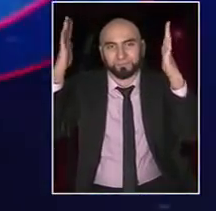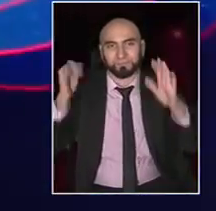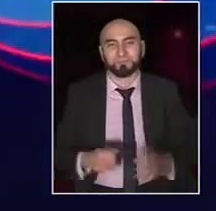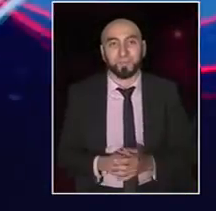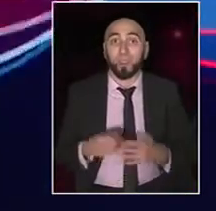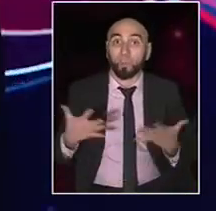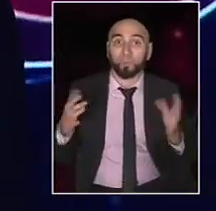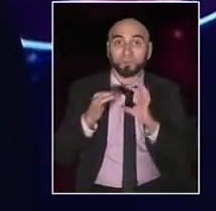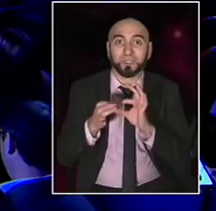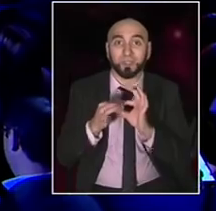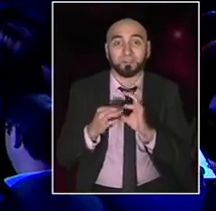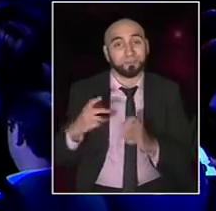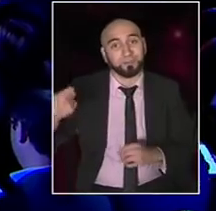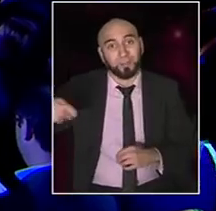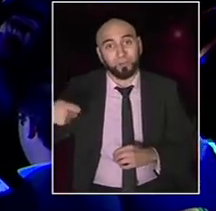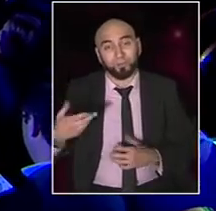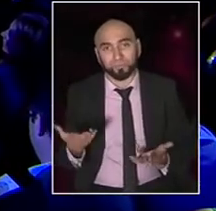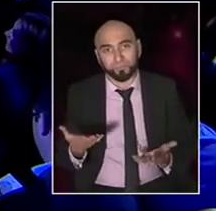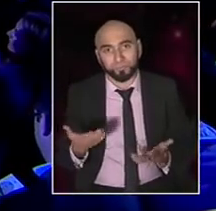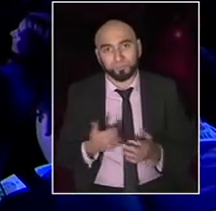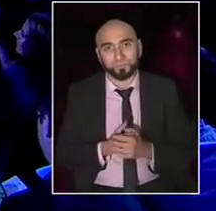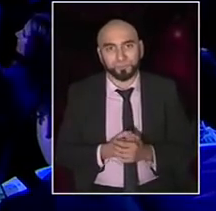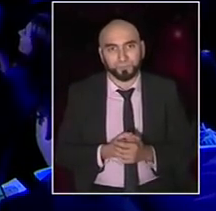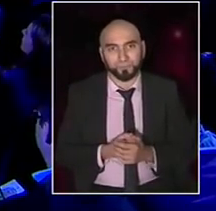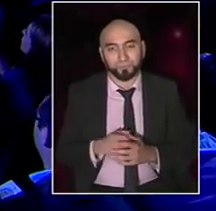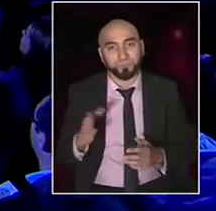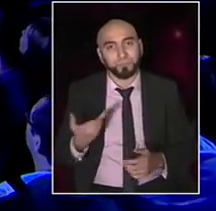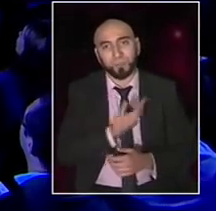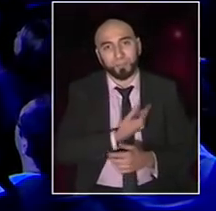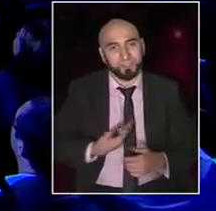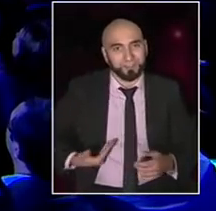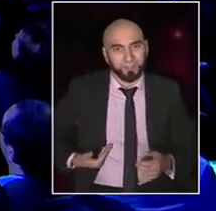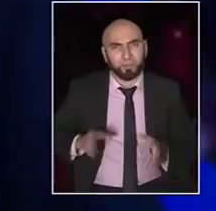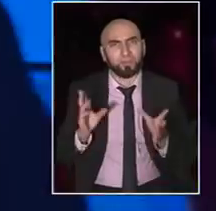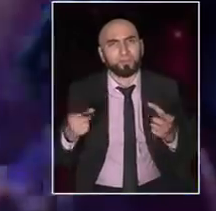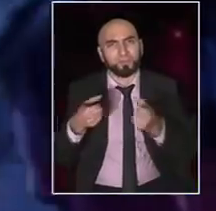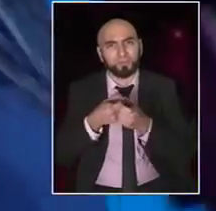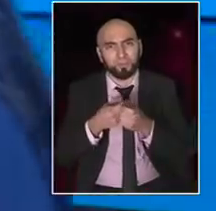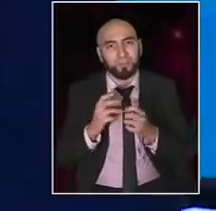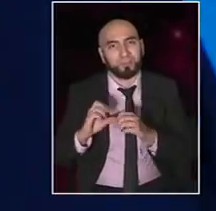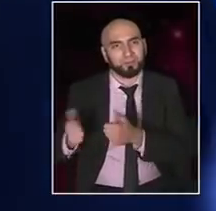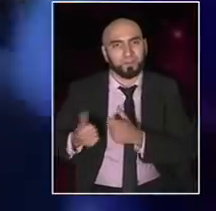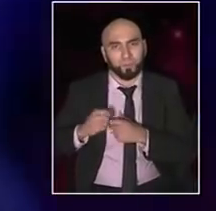Muchas gracias, senador Guido Girardi, presidente de la Comisión de Desafíos para el Futuro.